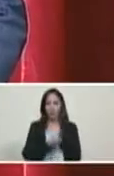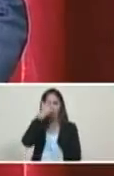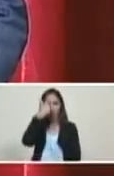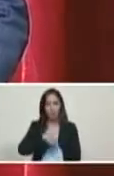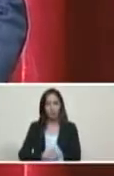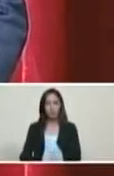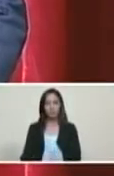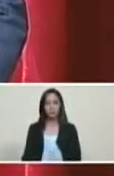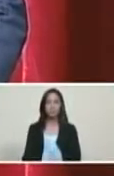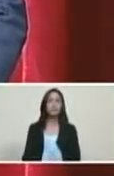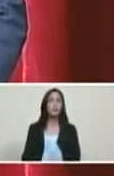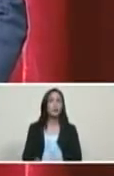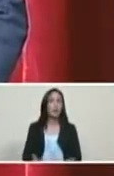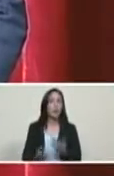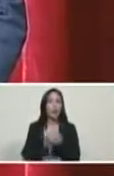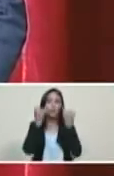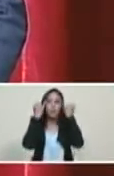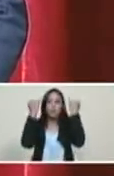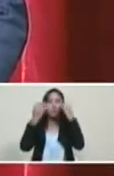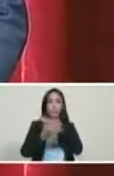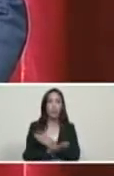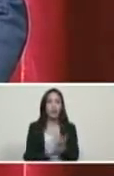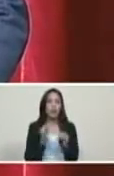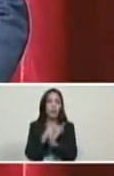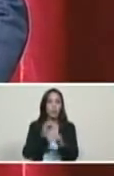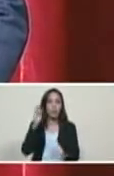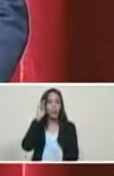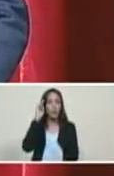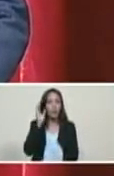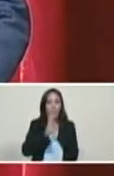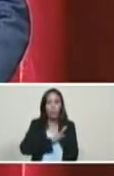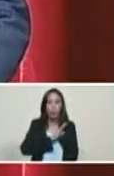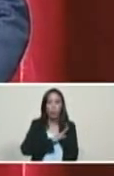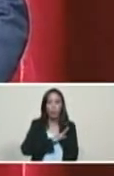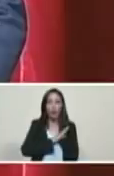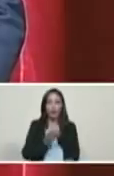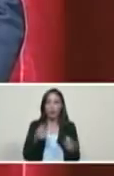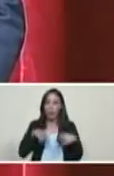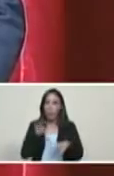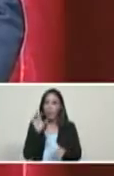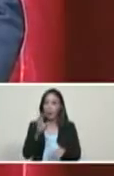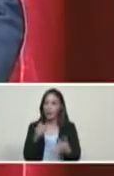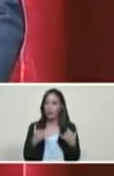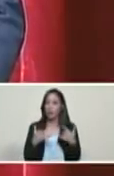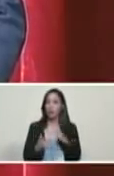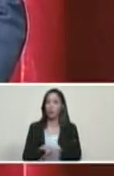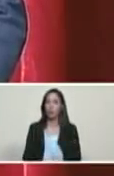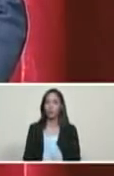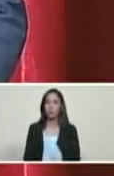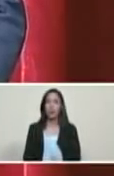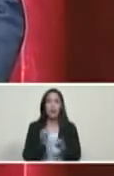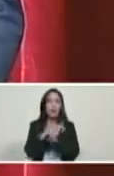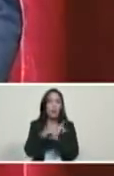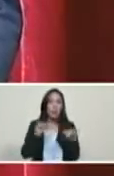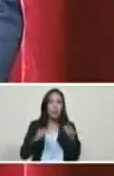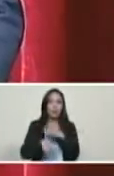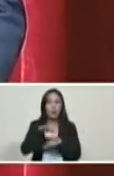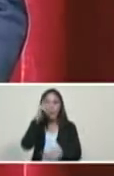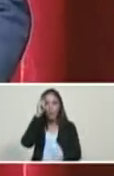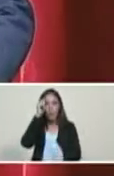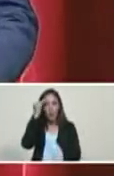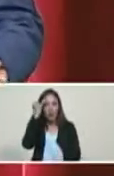verdadera, dependencia mental, independencia espiritual de un país, independencia ideológica,